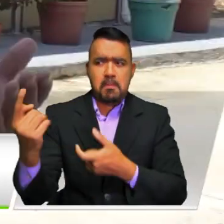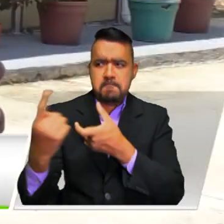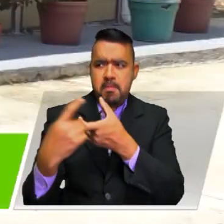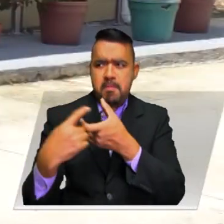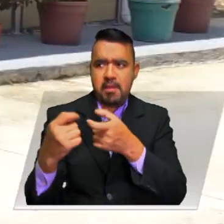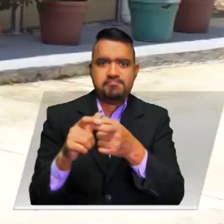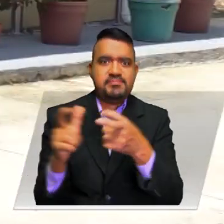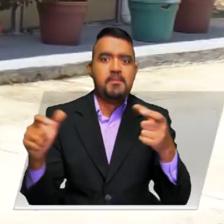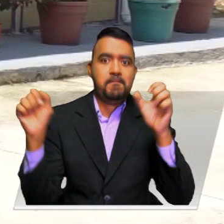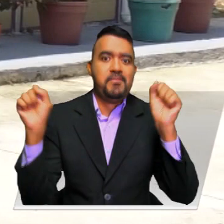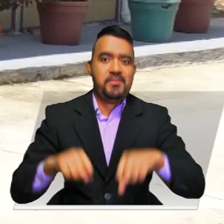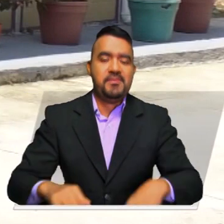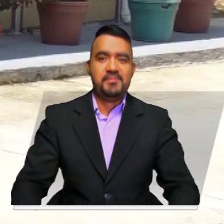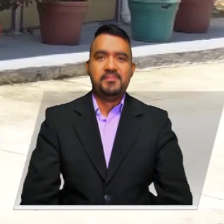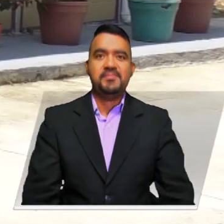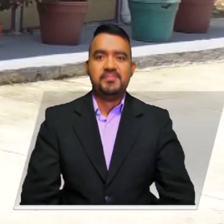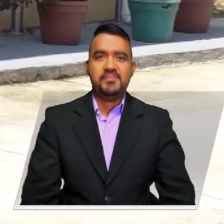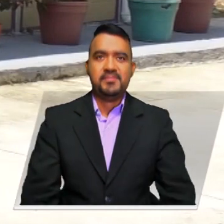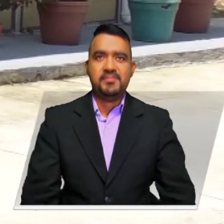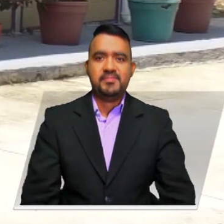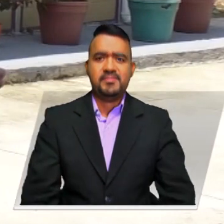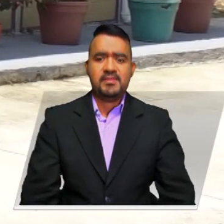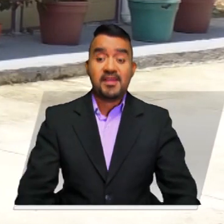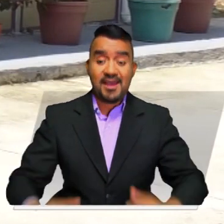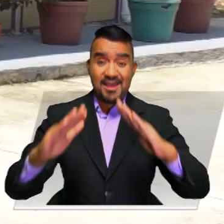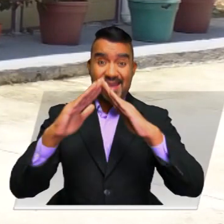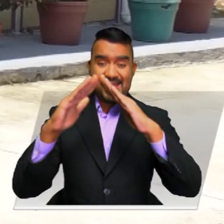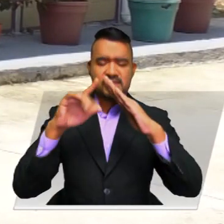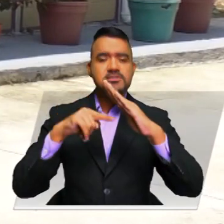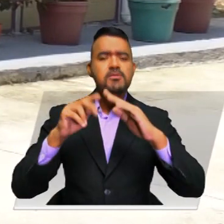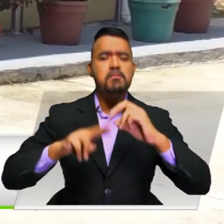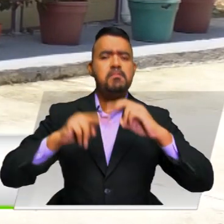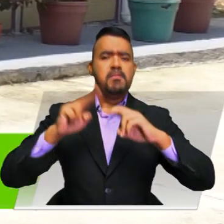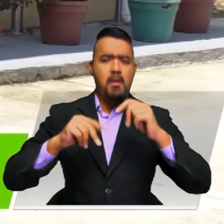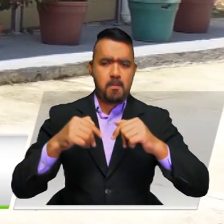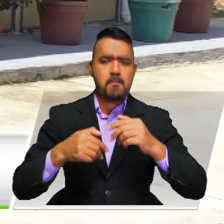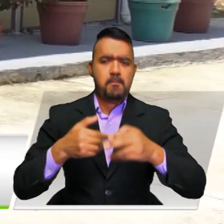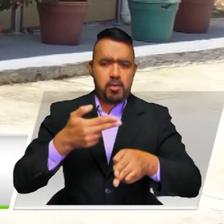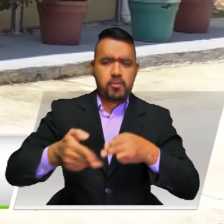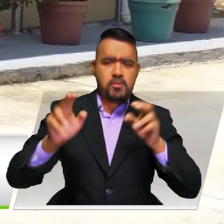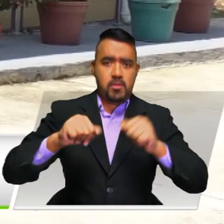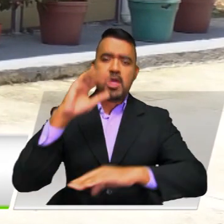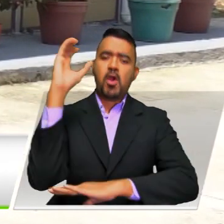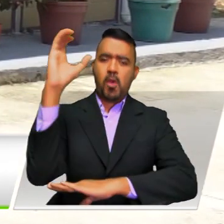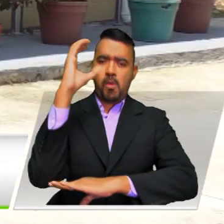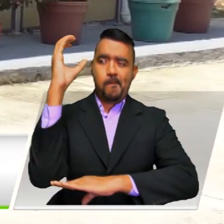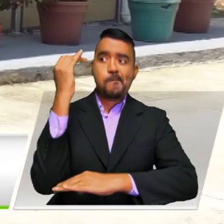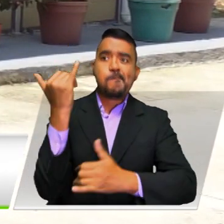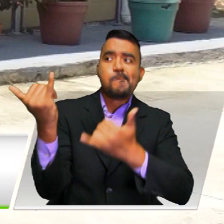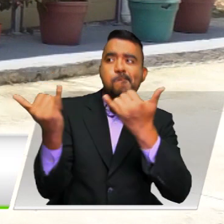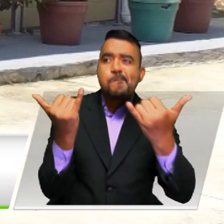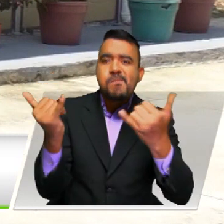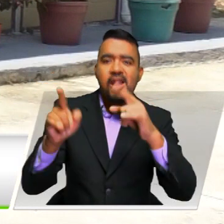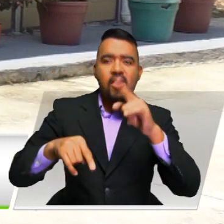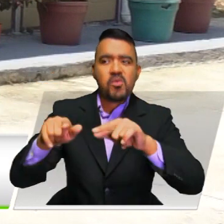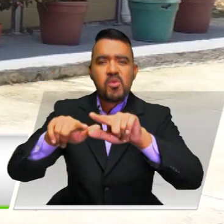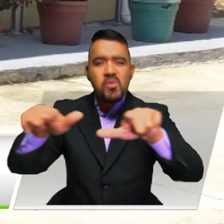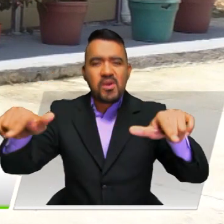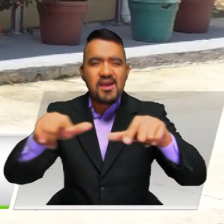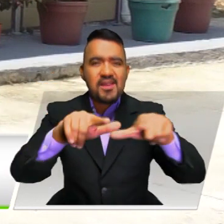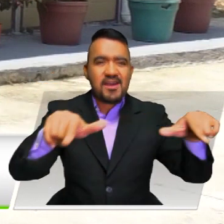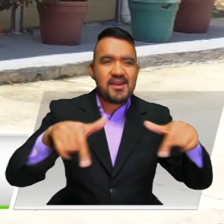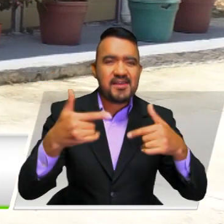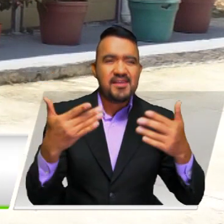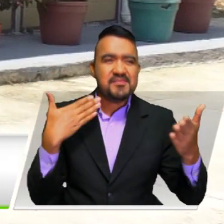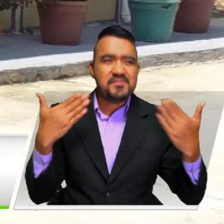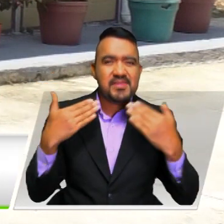Aulas como estas se están construyendo en todo el país. La idea es llevar a las zonas menos favorecidas tecnología y conocimiento.